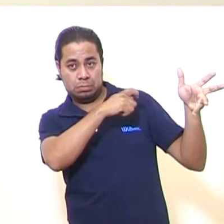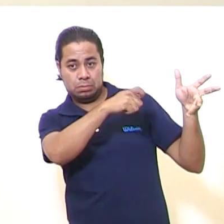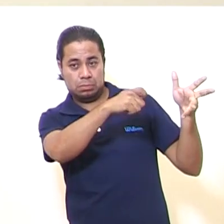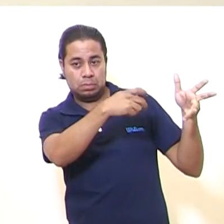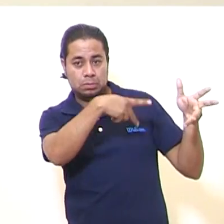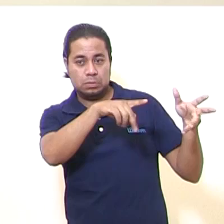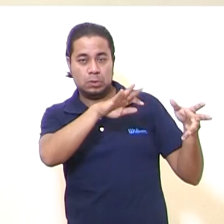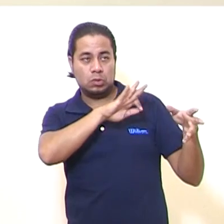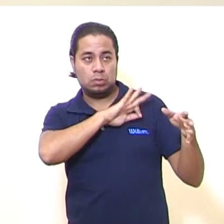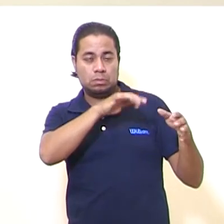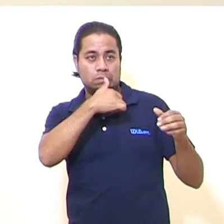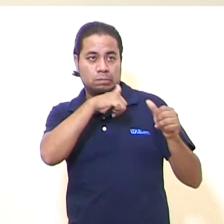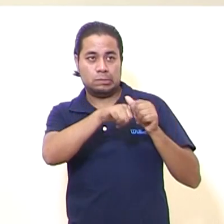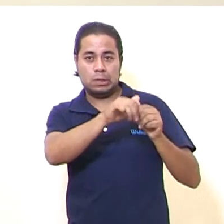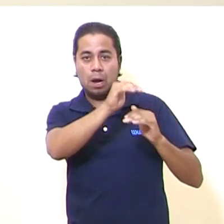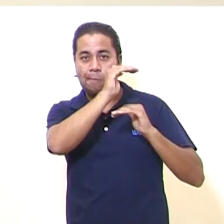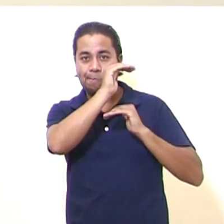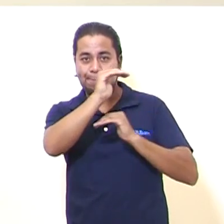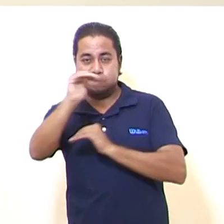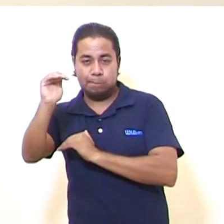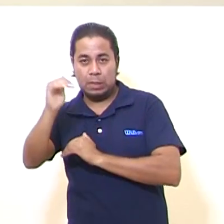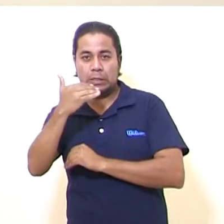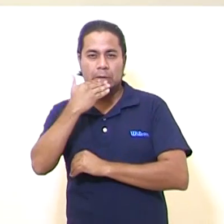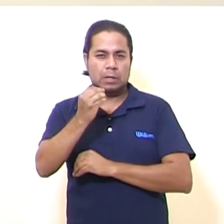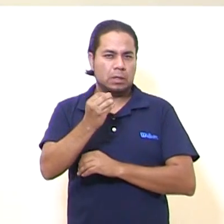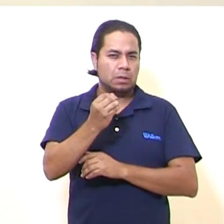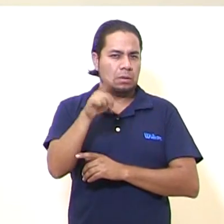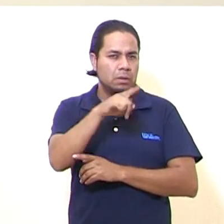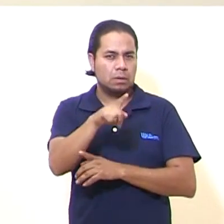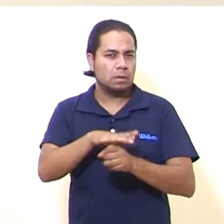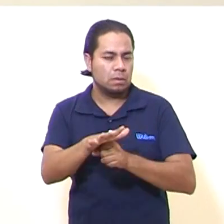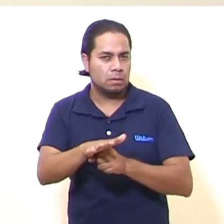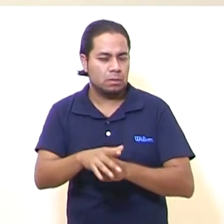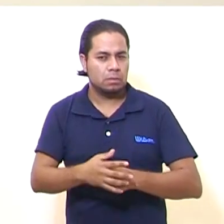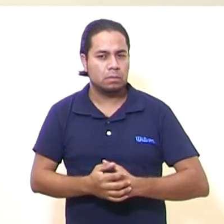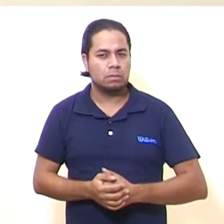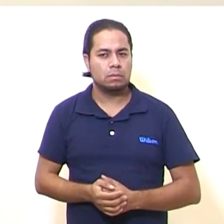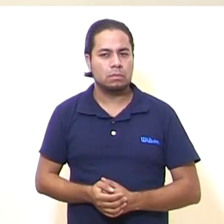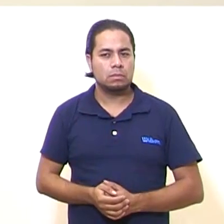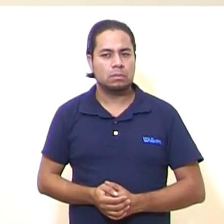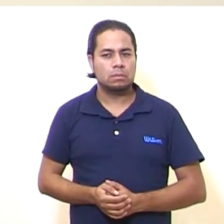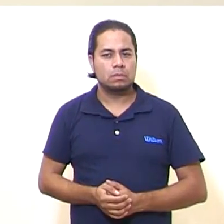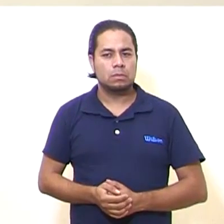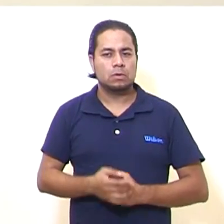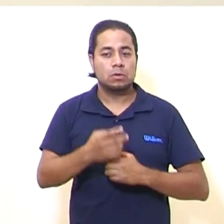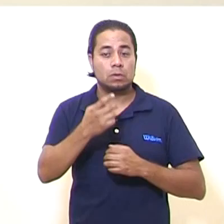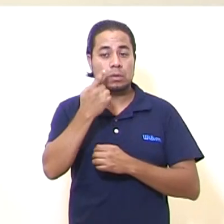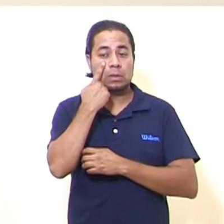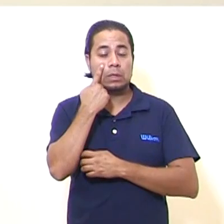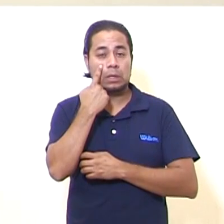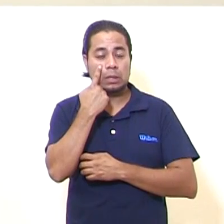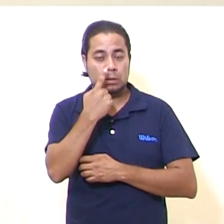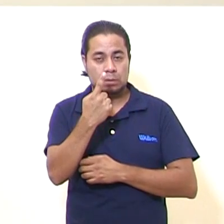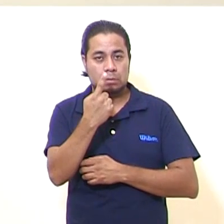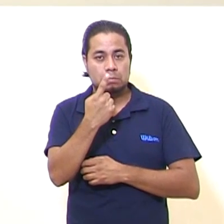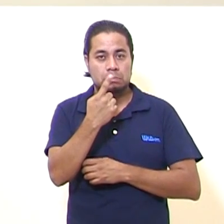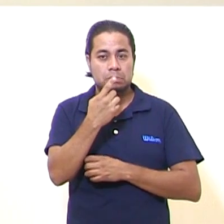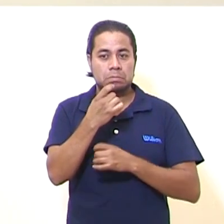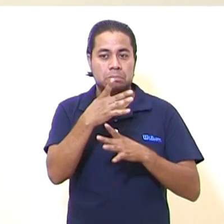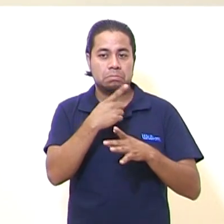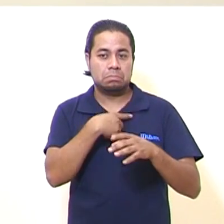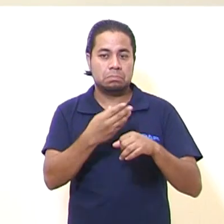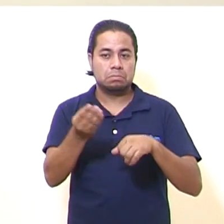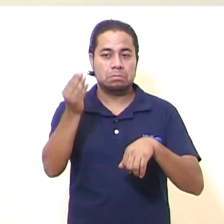lo ponemos con mayúsculas, ¿eso está bien o está mal? Mucha atención porque luego los ponemos